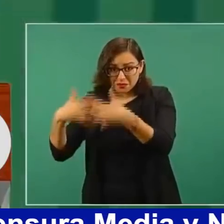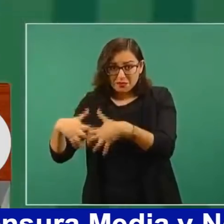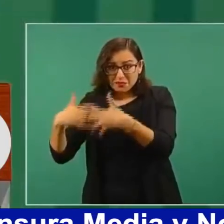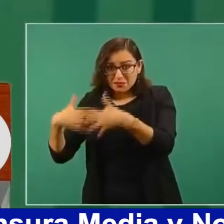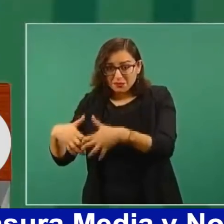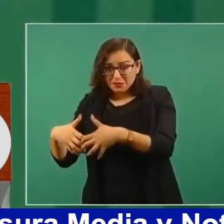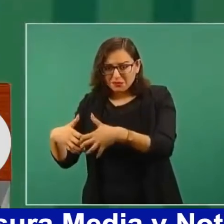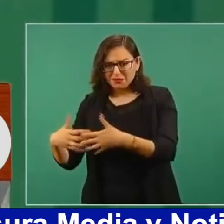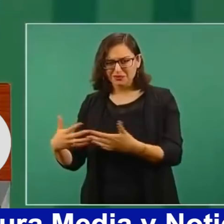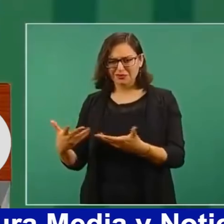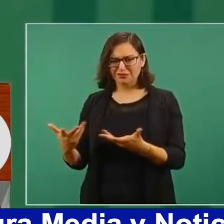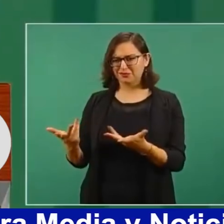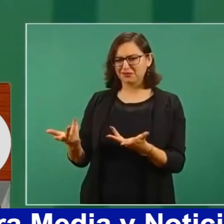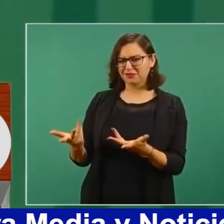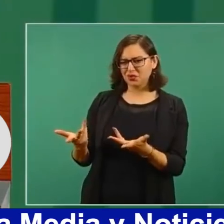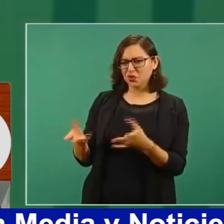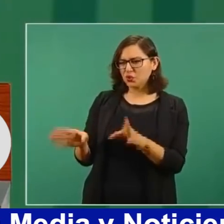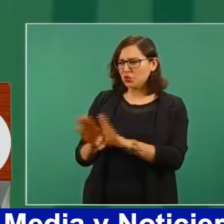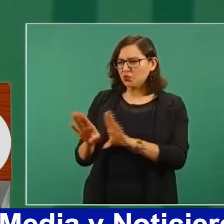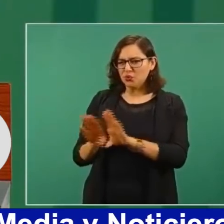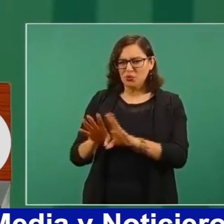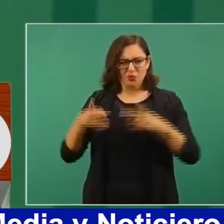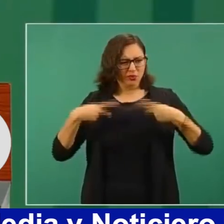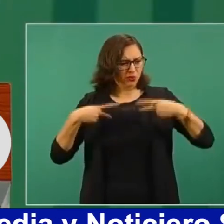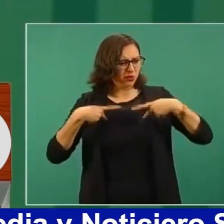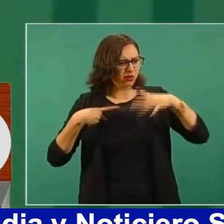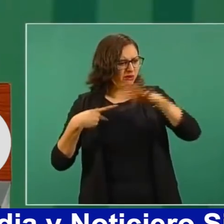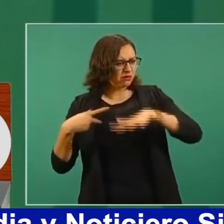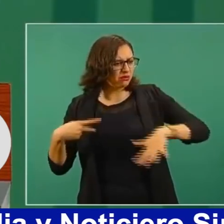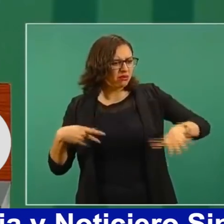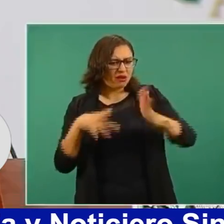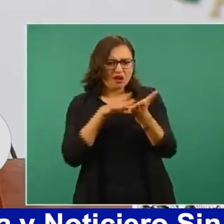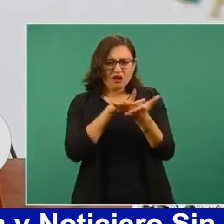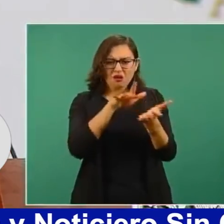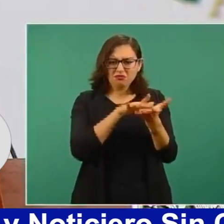y no vamos a apoyar al pueblo.